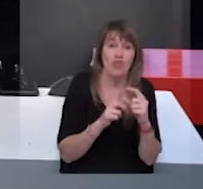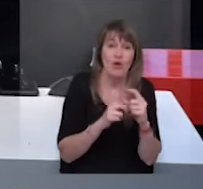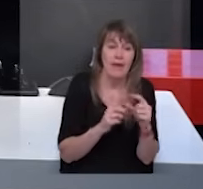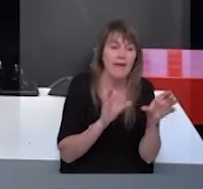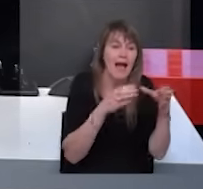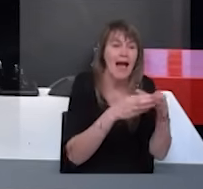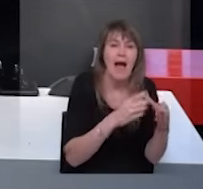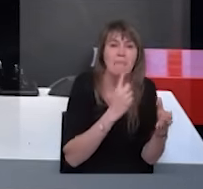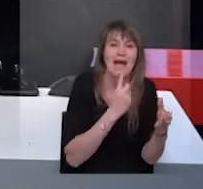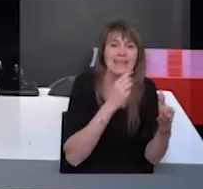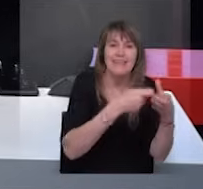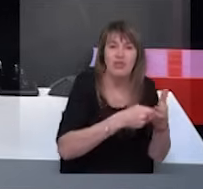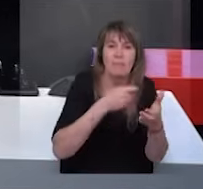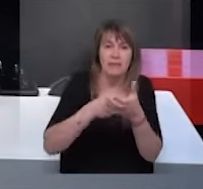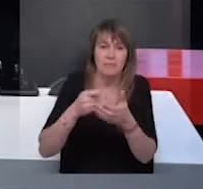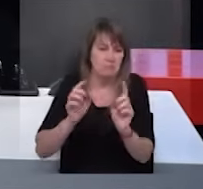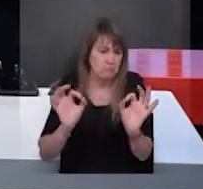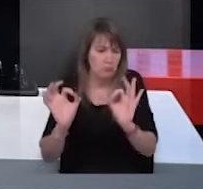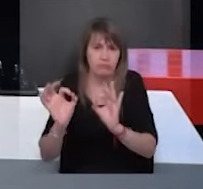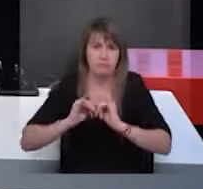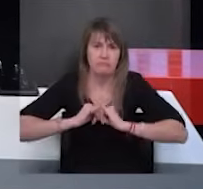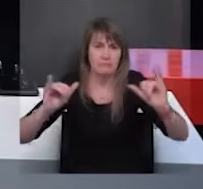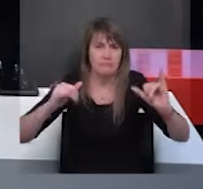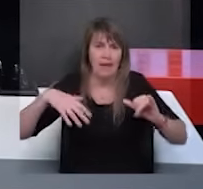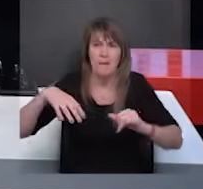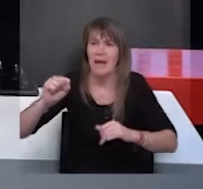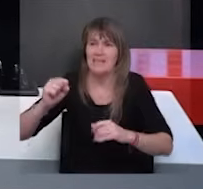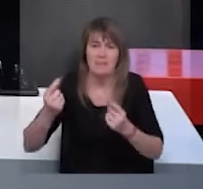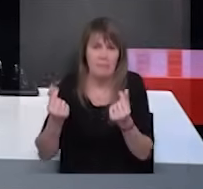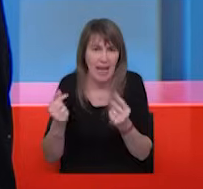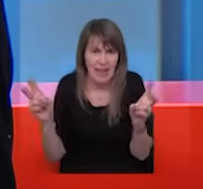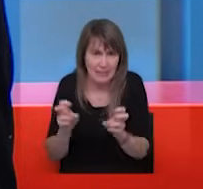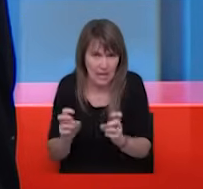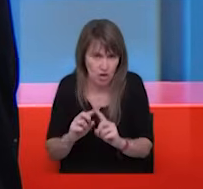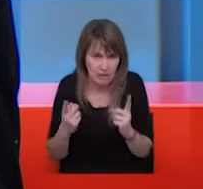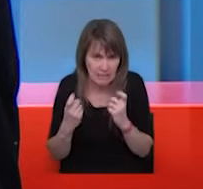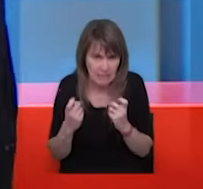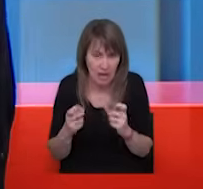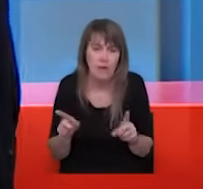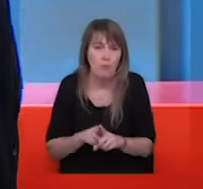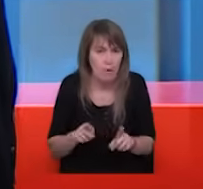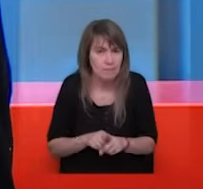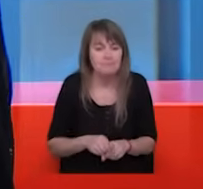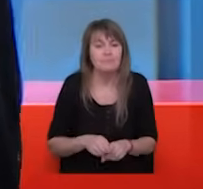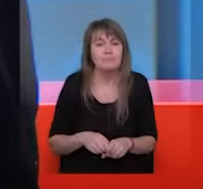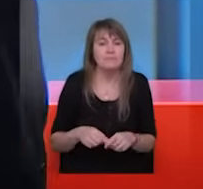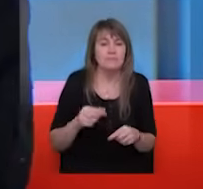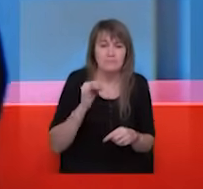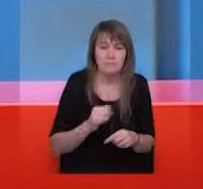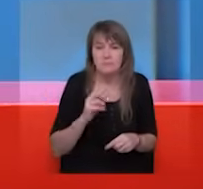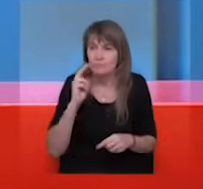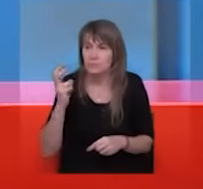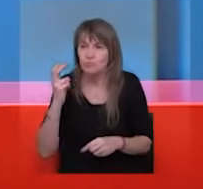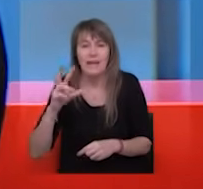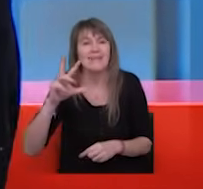suficiente para hacer la campaña no se debería necesitar más y sin embargo este se van se van a ir a buscar otros